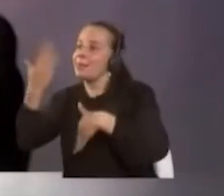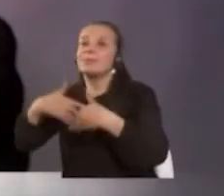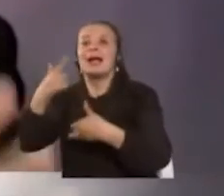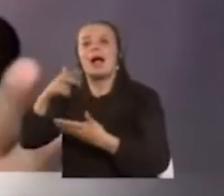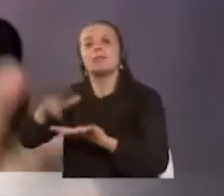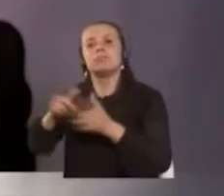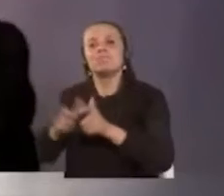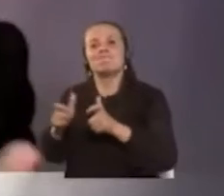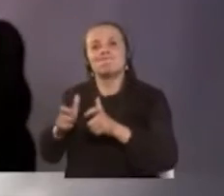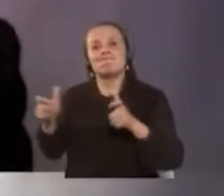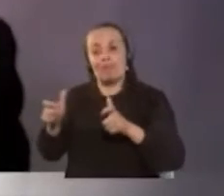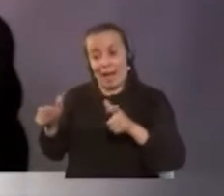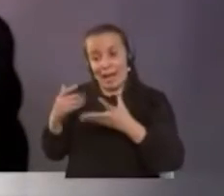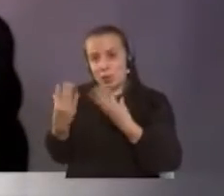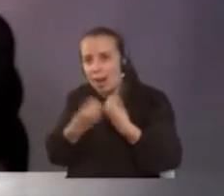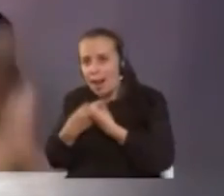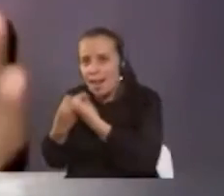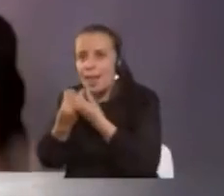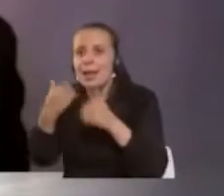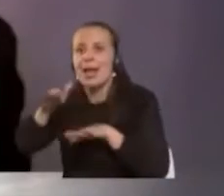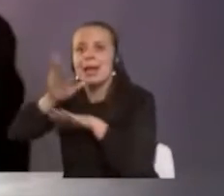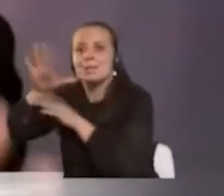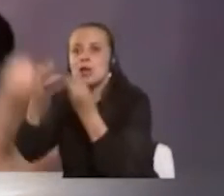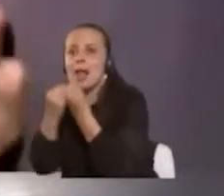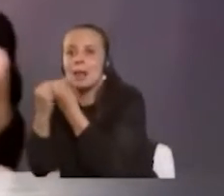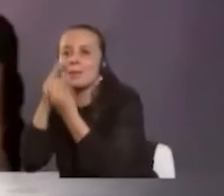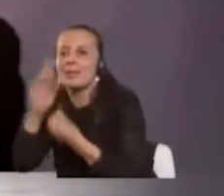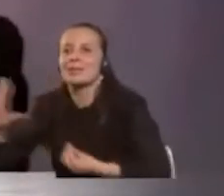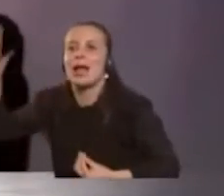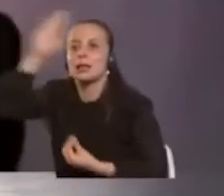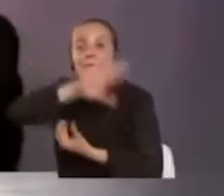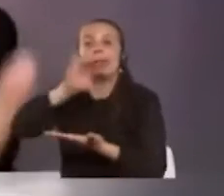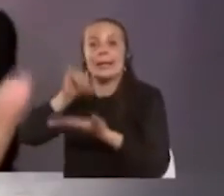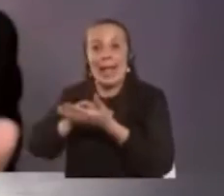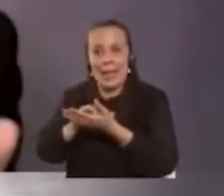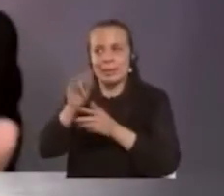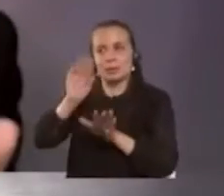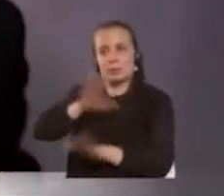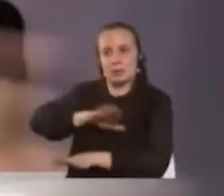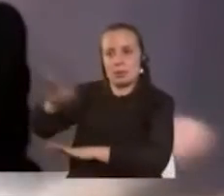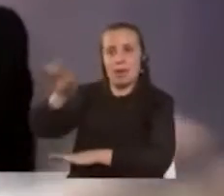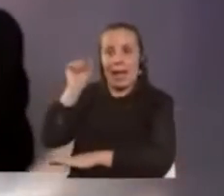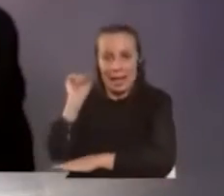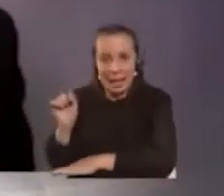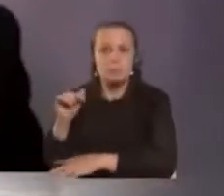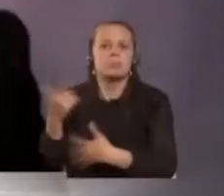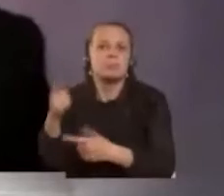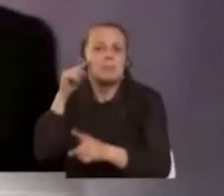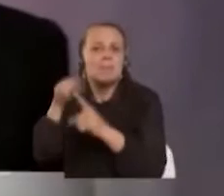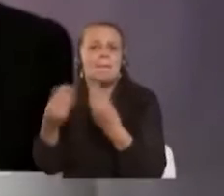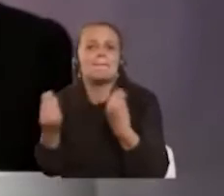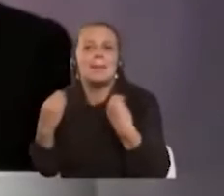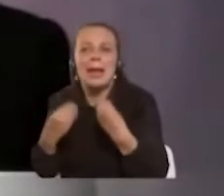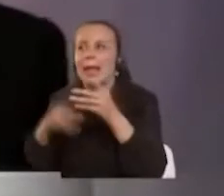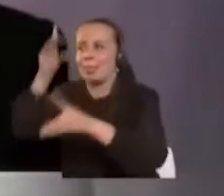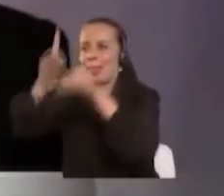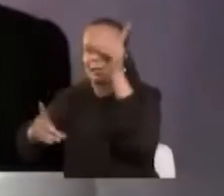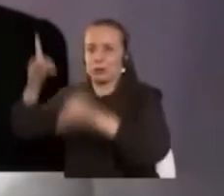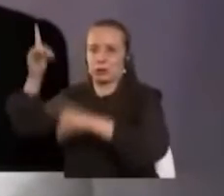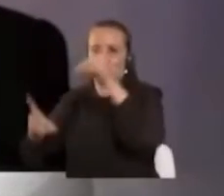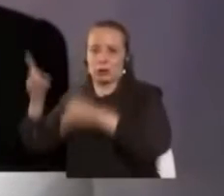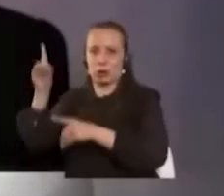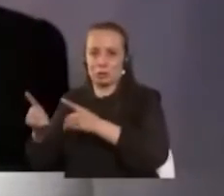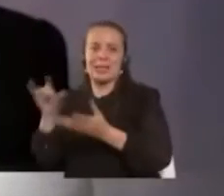tienen un Consejo Nacional Electoral que los representa a esas mayorías. para tomar las definiciones que sean. El